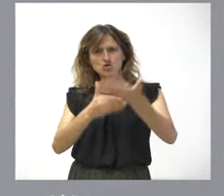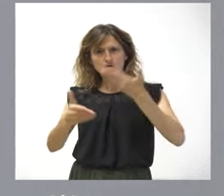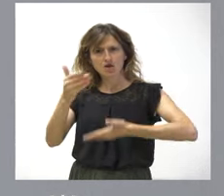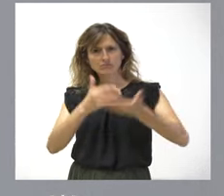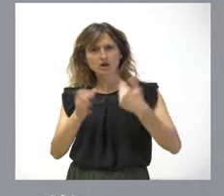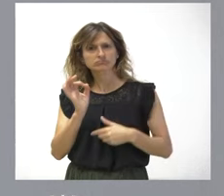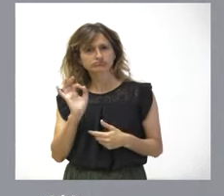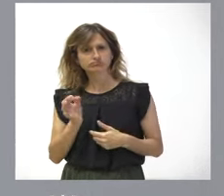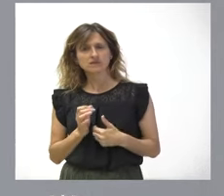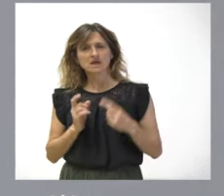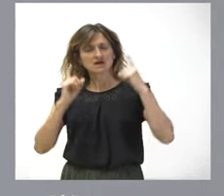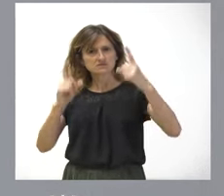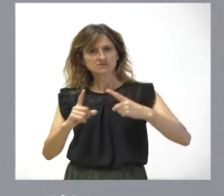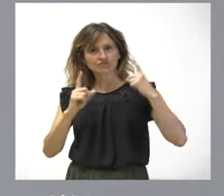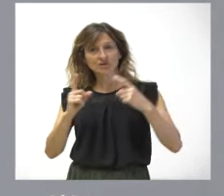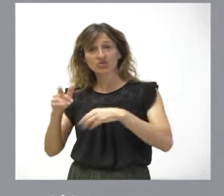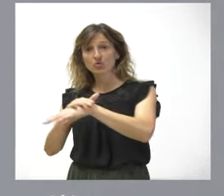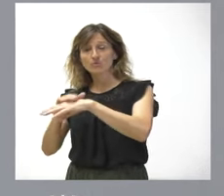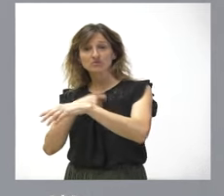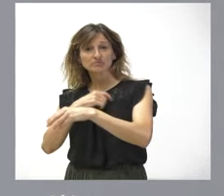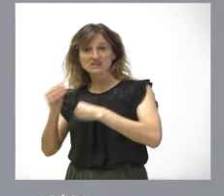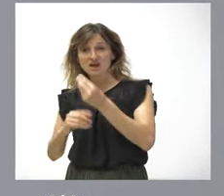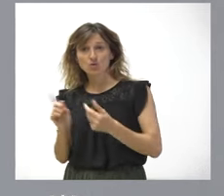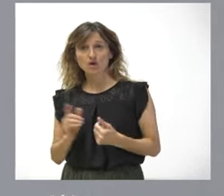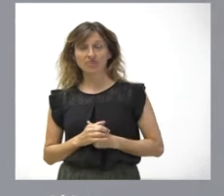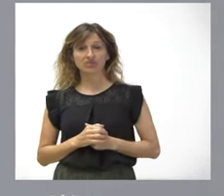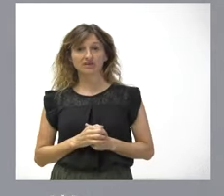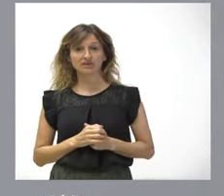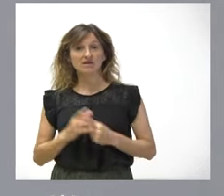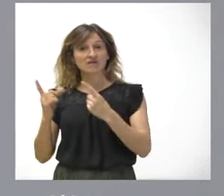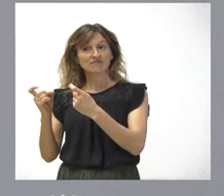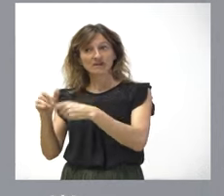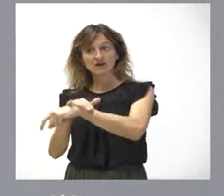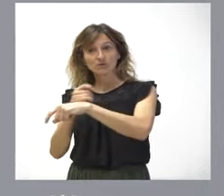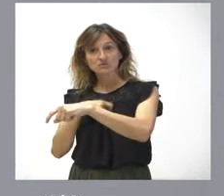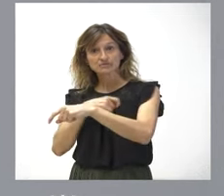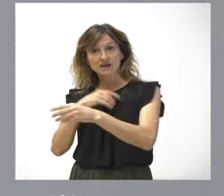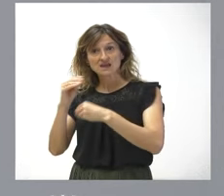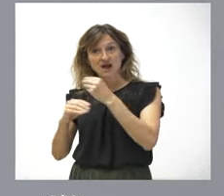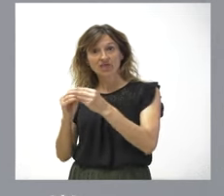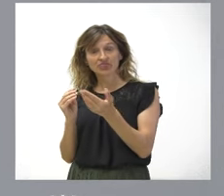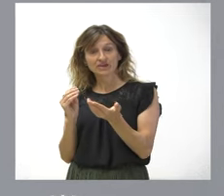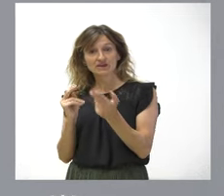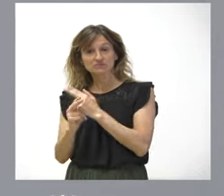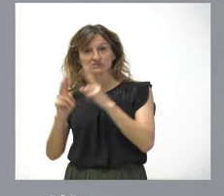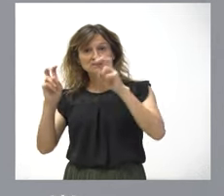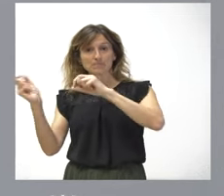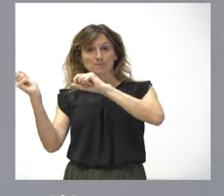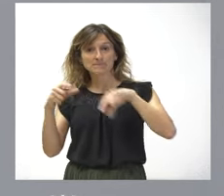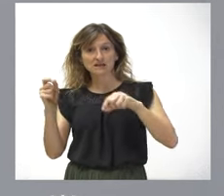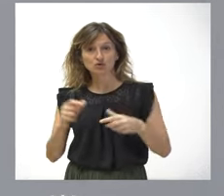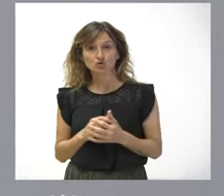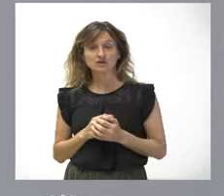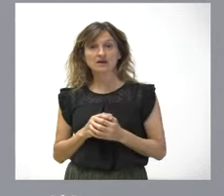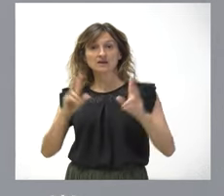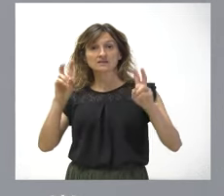estamos haciendo el esfuerzo que no está haciendo el gobierno de España pero echamos en falta un gobierno de España que tome medidas en materia migratoria en el ámbito